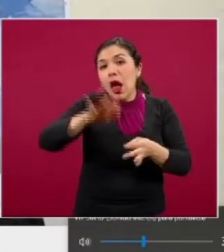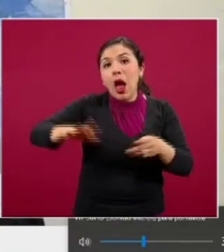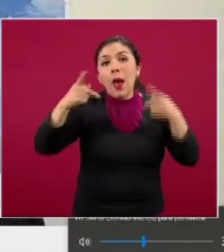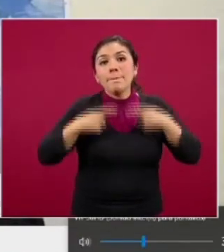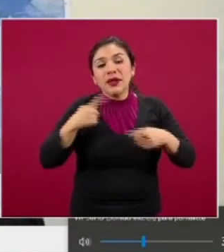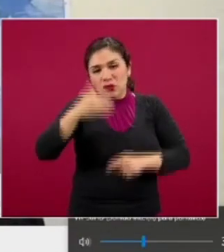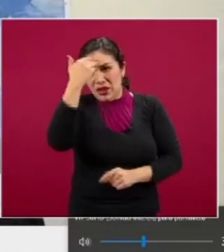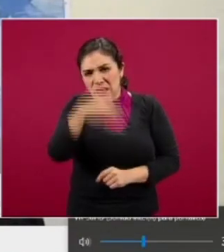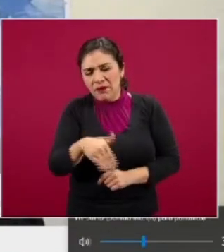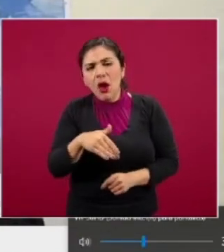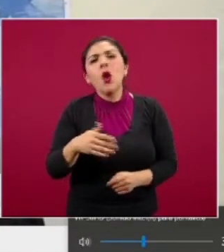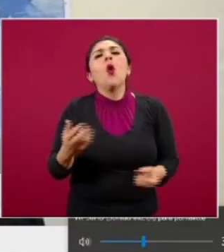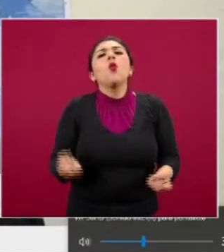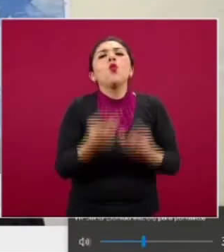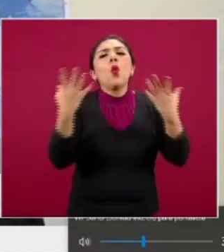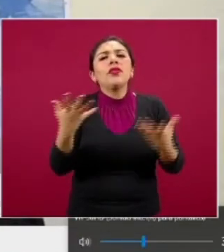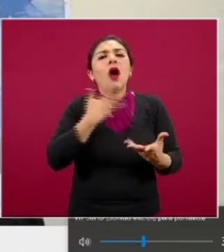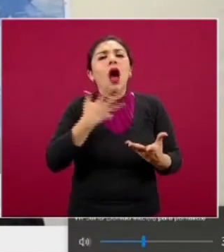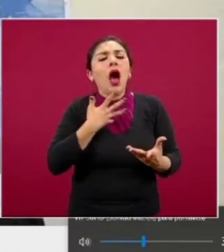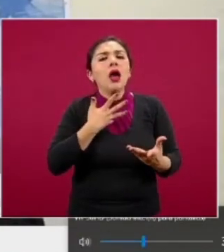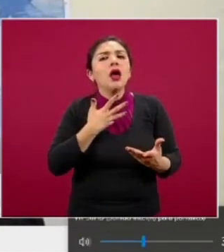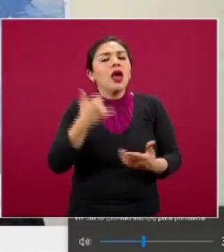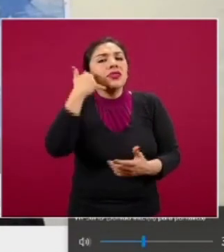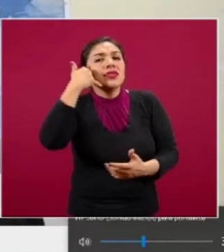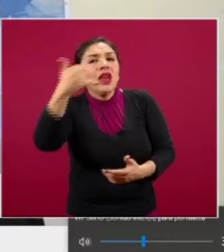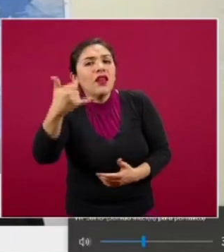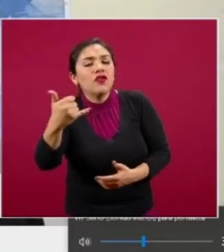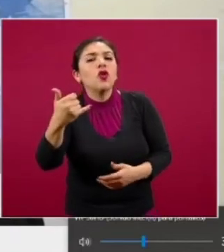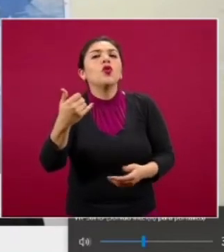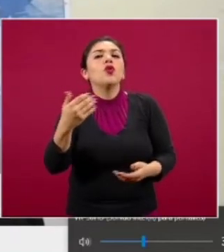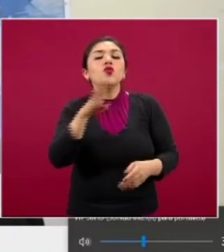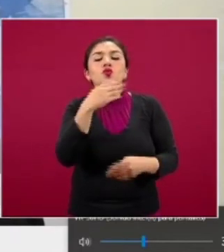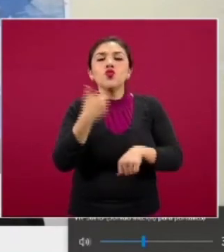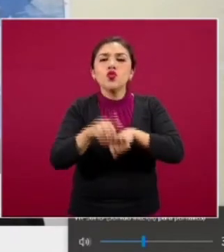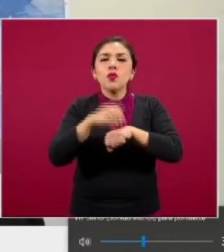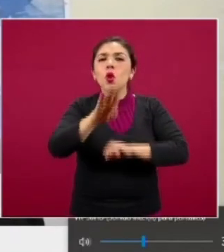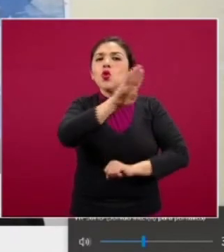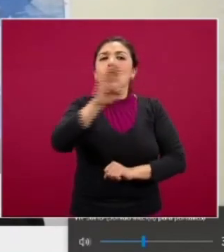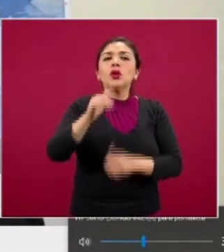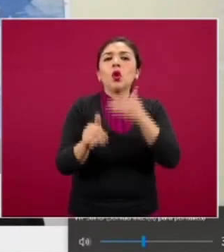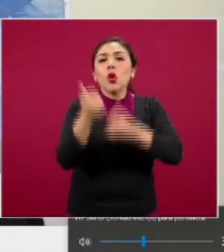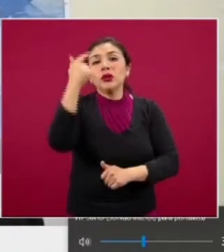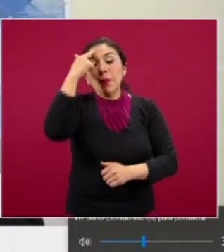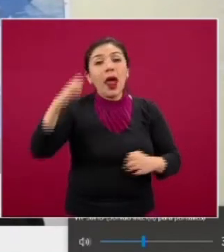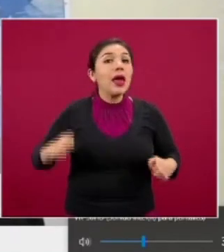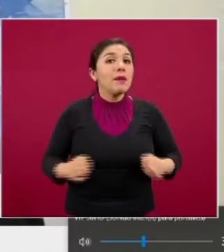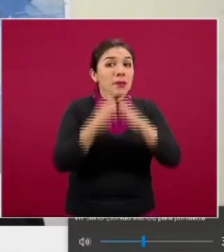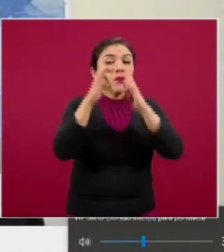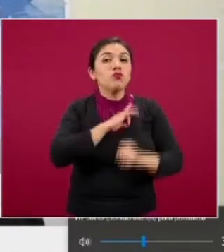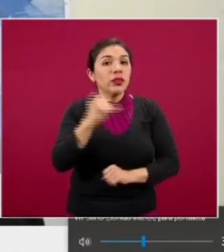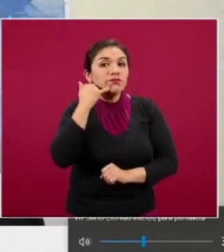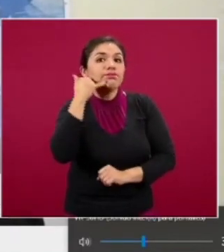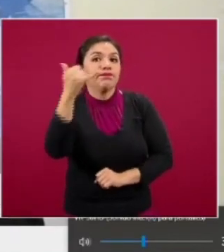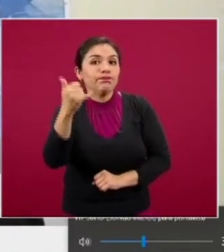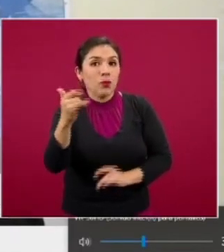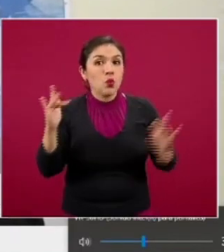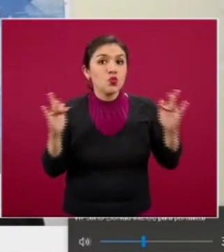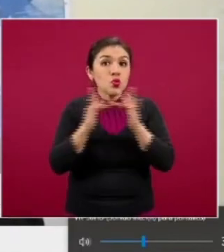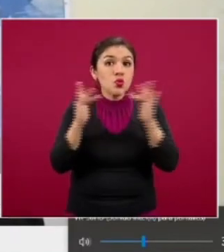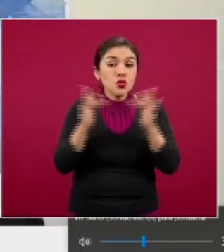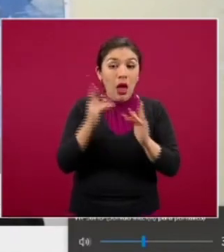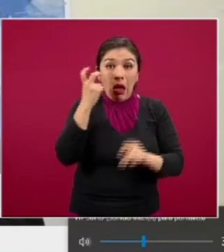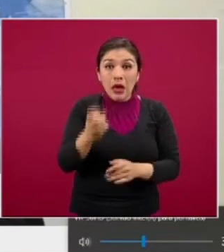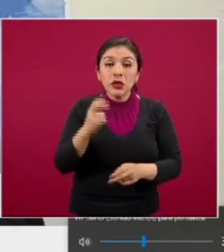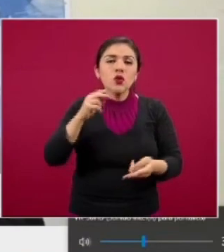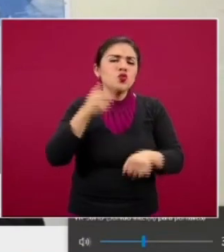el número de contacto de emergencias, 911. El número 911 es un